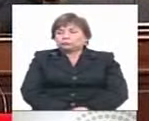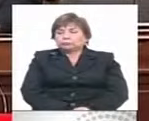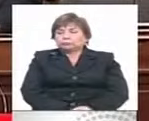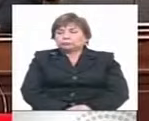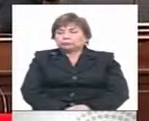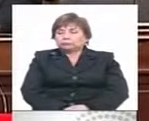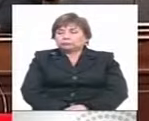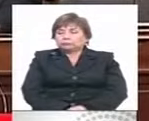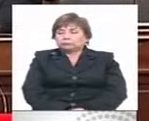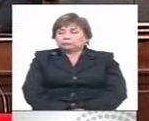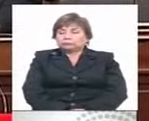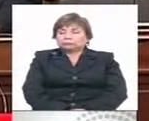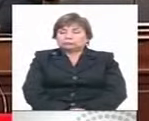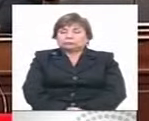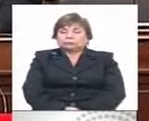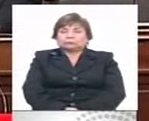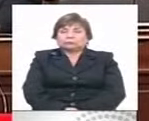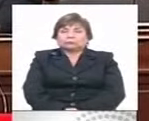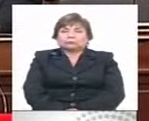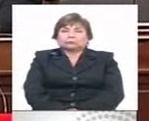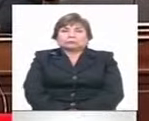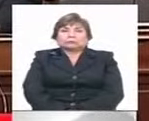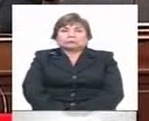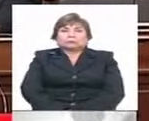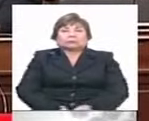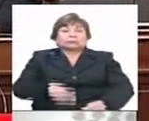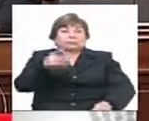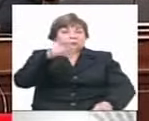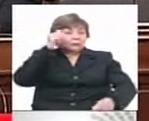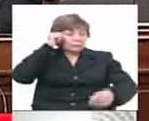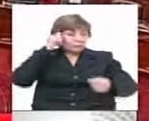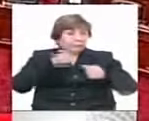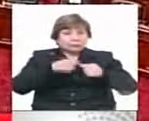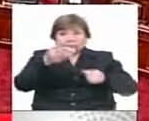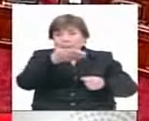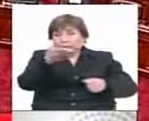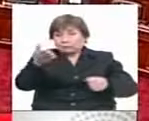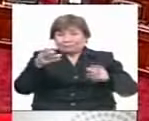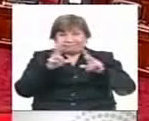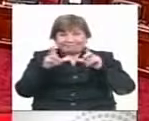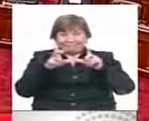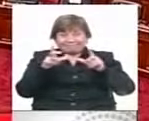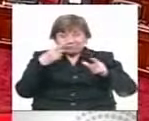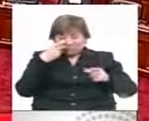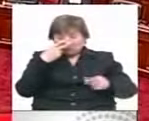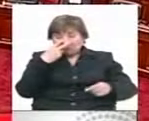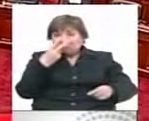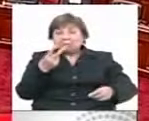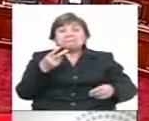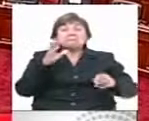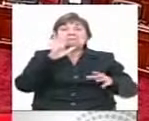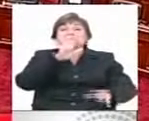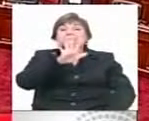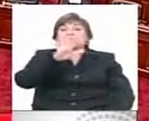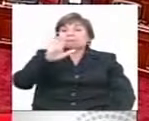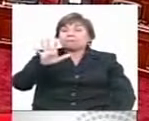Les recordamos a nuestros televidentes que nos pueden seguir a través de los canales 550 de Movistar,